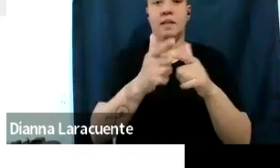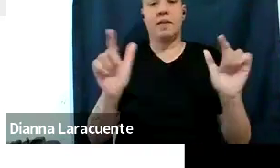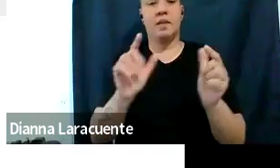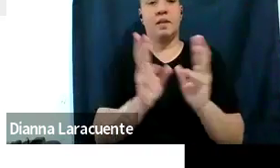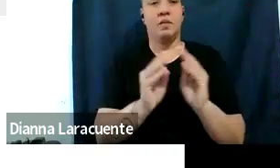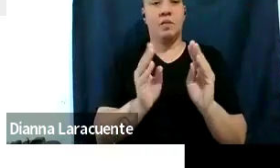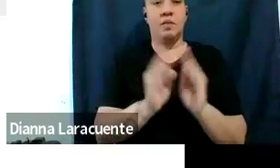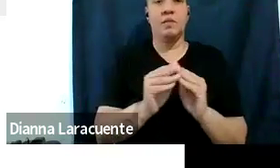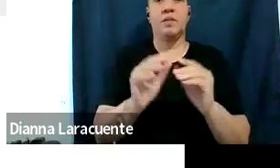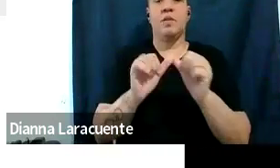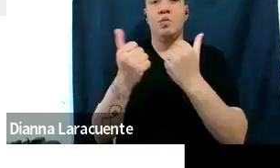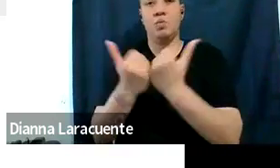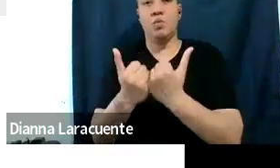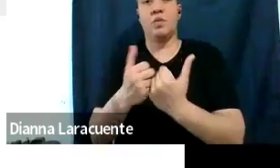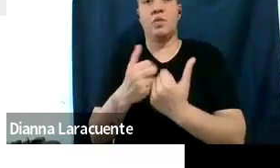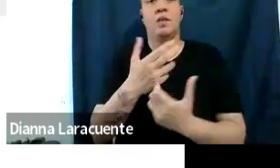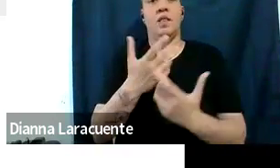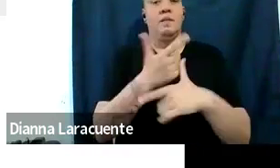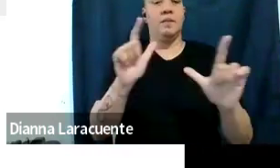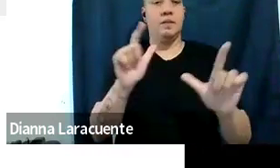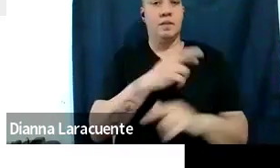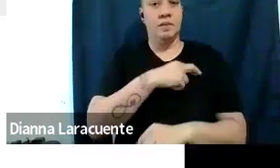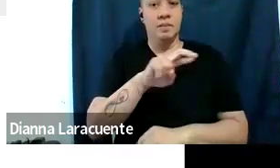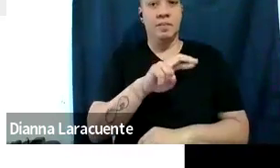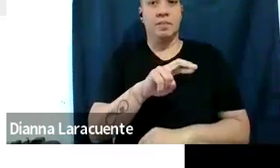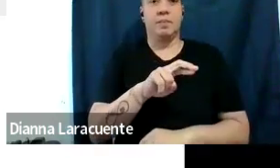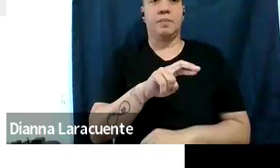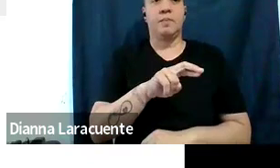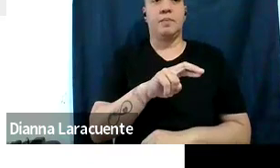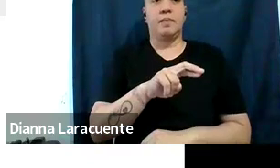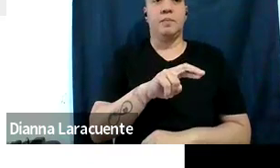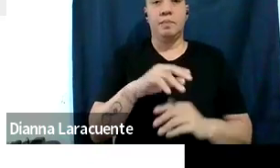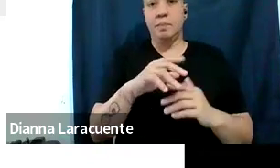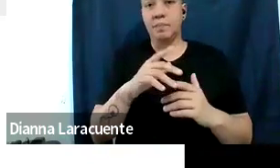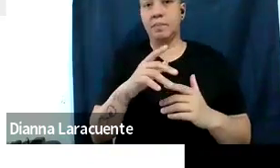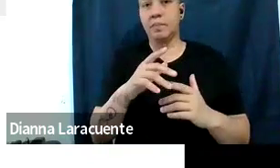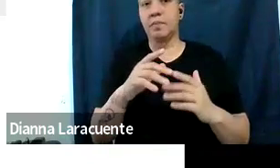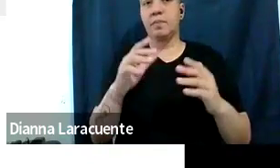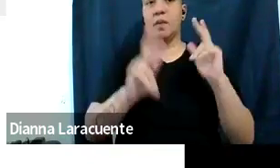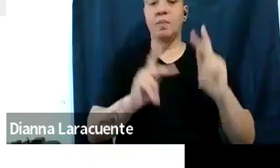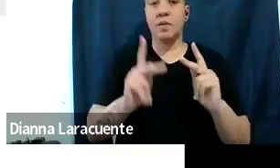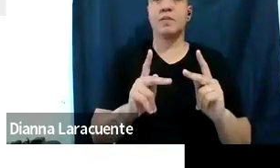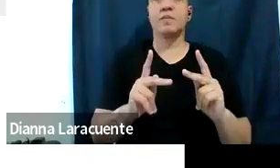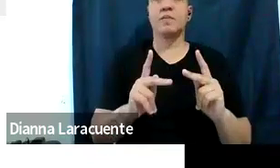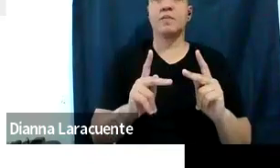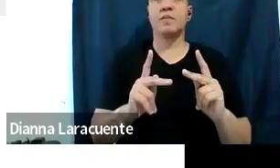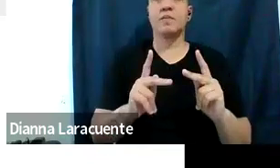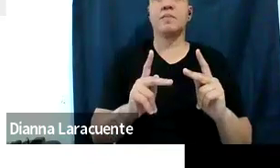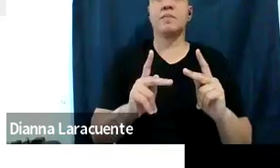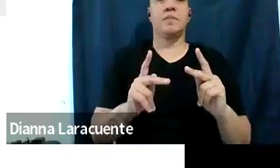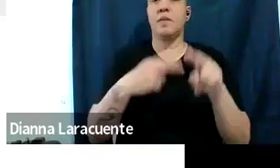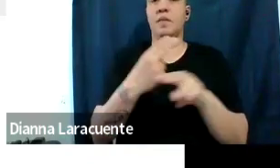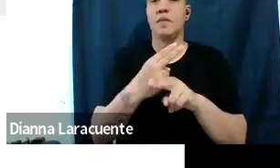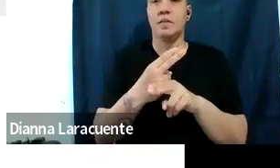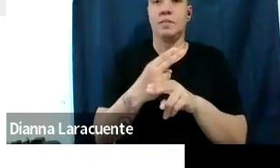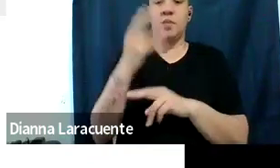libertad religiosa, inviolabilidad de domicilio y de la persona, el derecho al sufragio universal, porque Valdoriotti decía